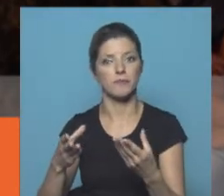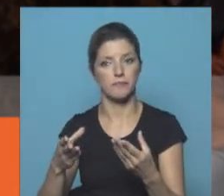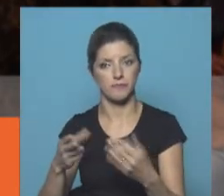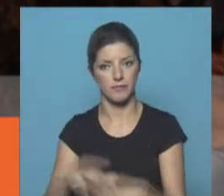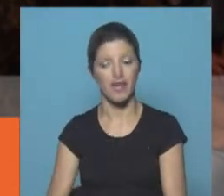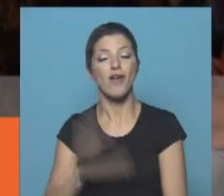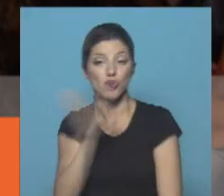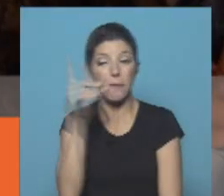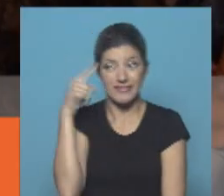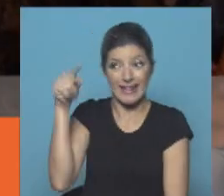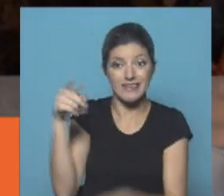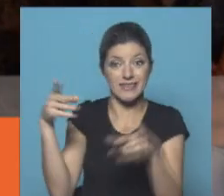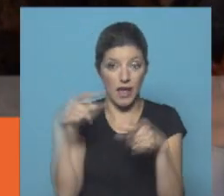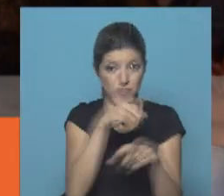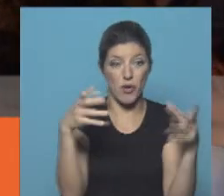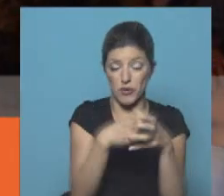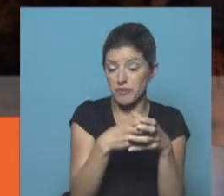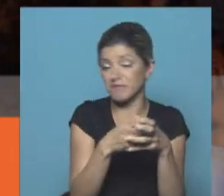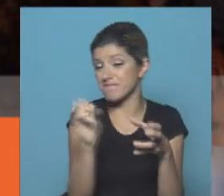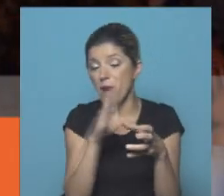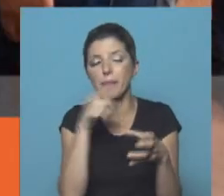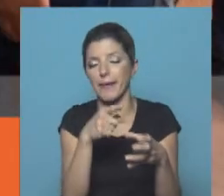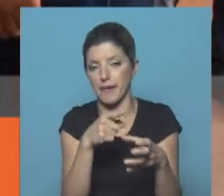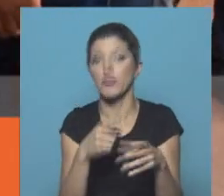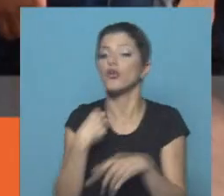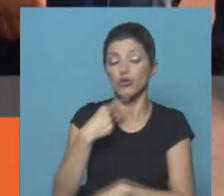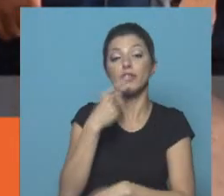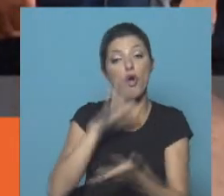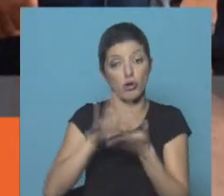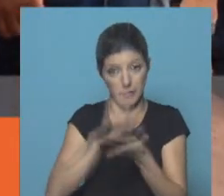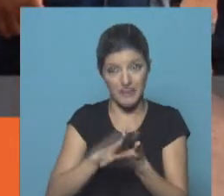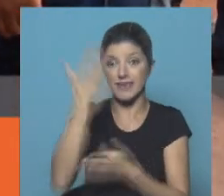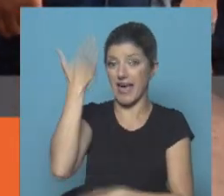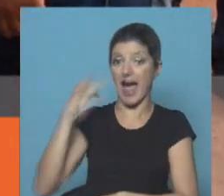Fuerza de Tarea Conjunta que, repito, fue creada en el año 2013 para combatir al EPP.